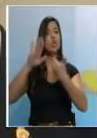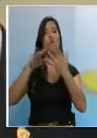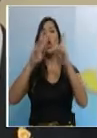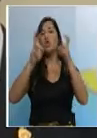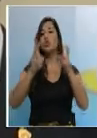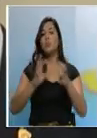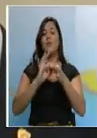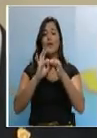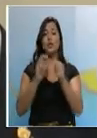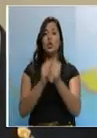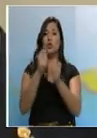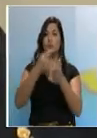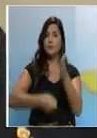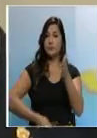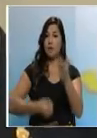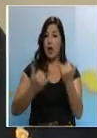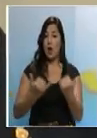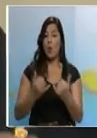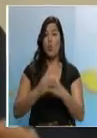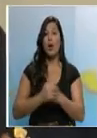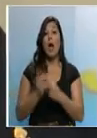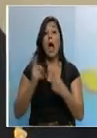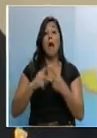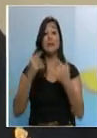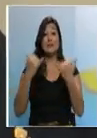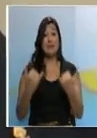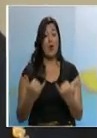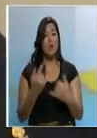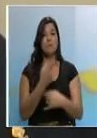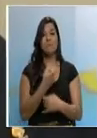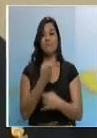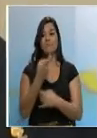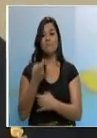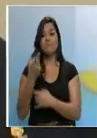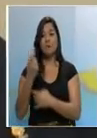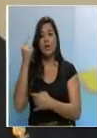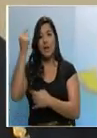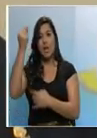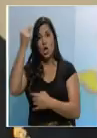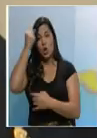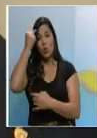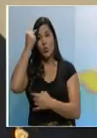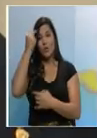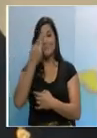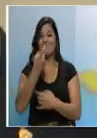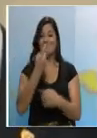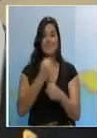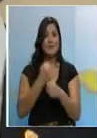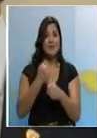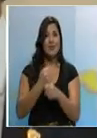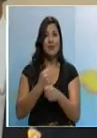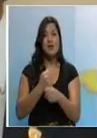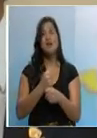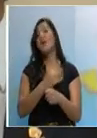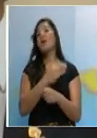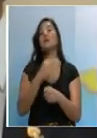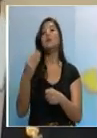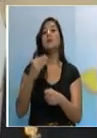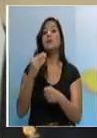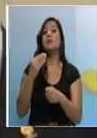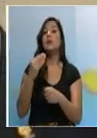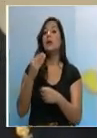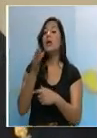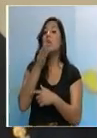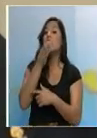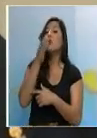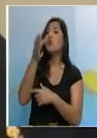fiscales que están en proceso. Hasta aquí ha habido un vacío del Poder Ejecutivo. He aconsejado al presidente de la República en los